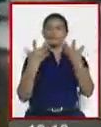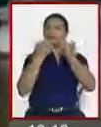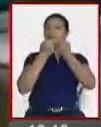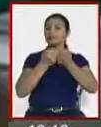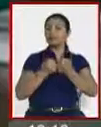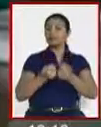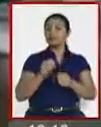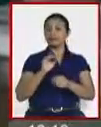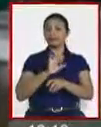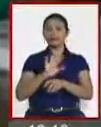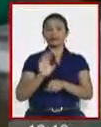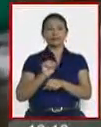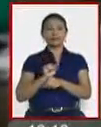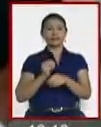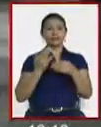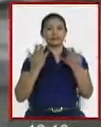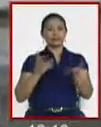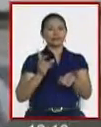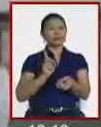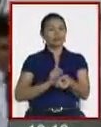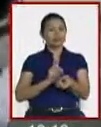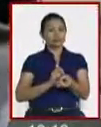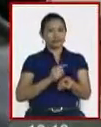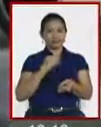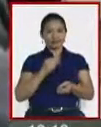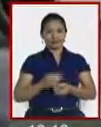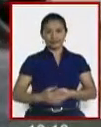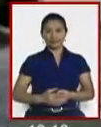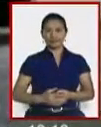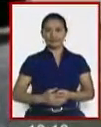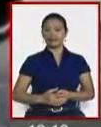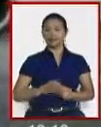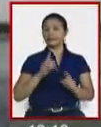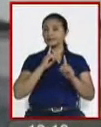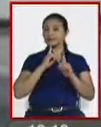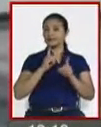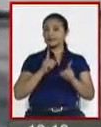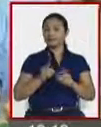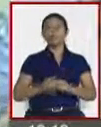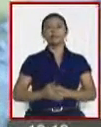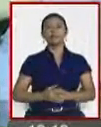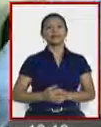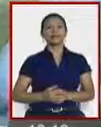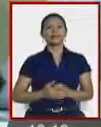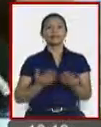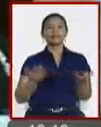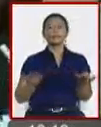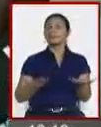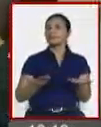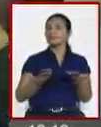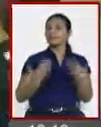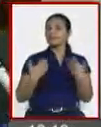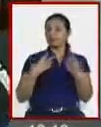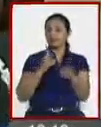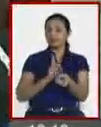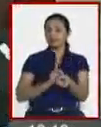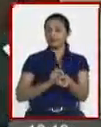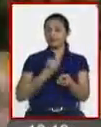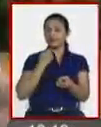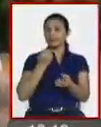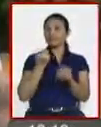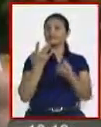laboral. Tiene que haber un médico forense con una orden del Poder Judicial donde el médico pueda